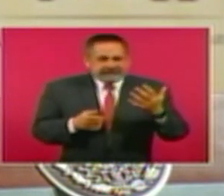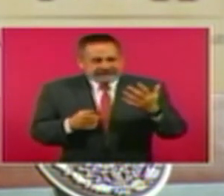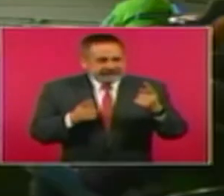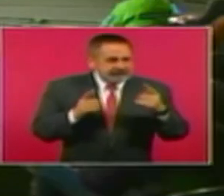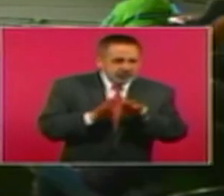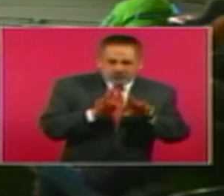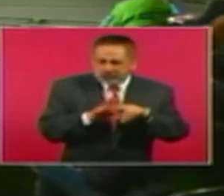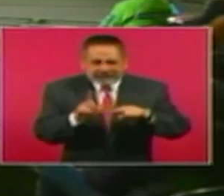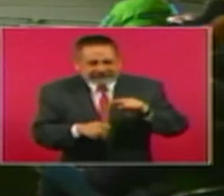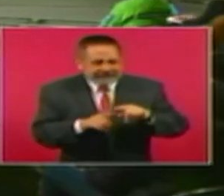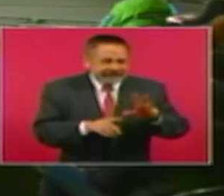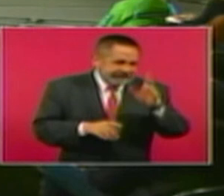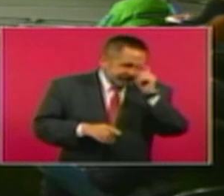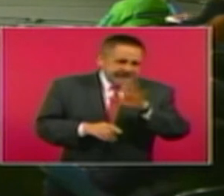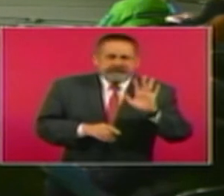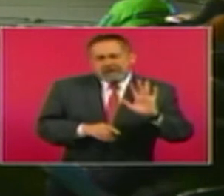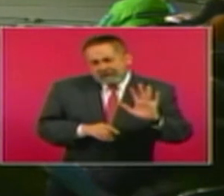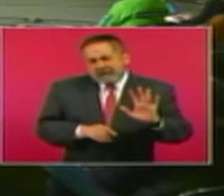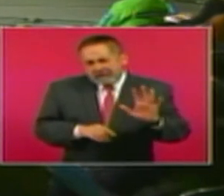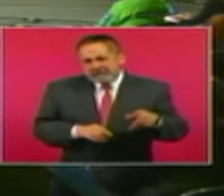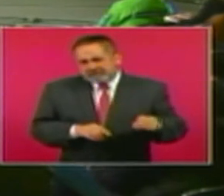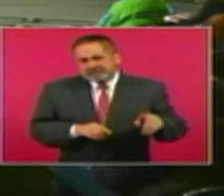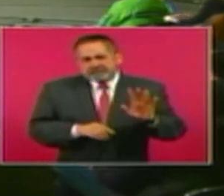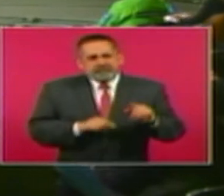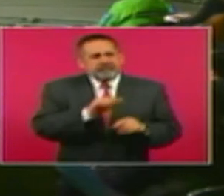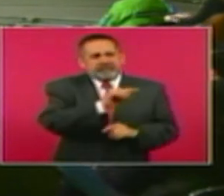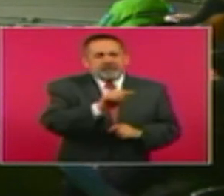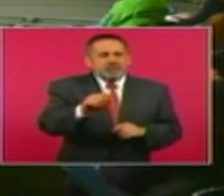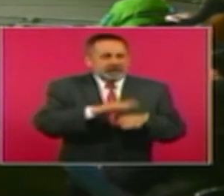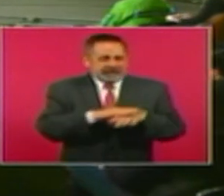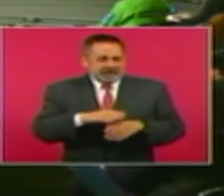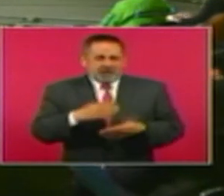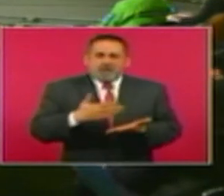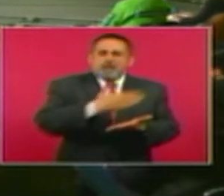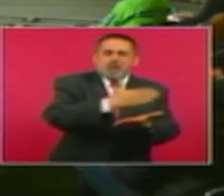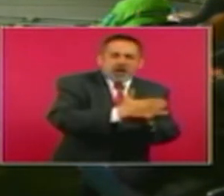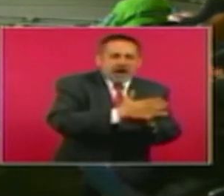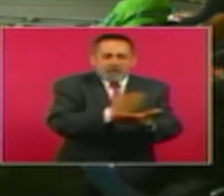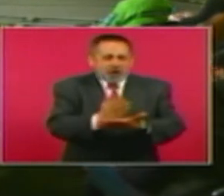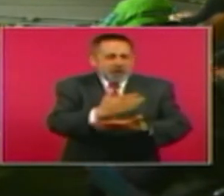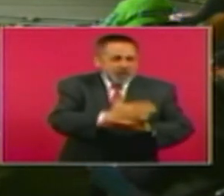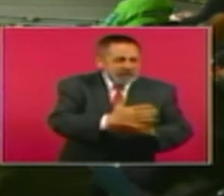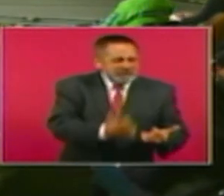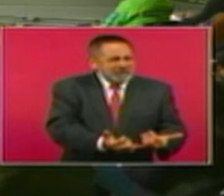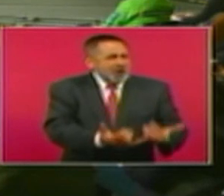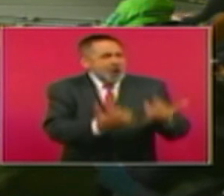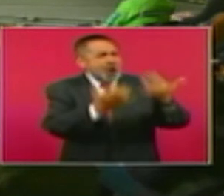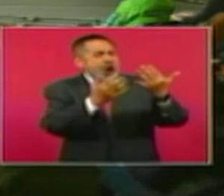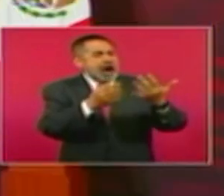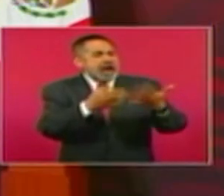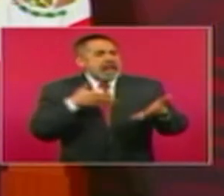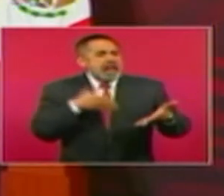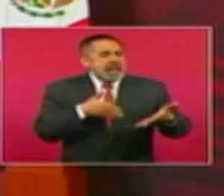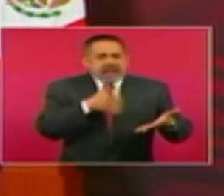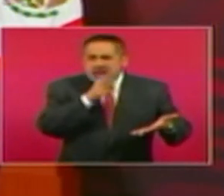hecho esa nación, o si lo van a procesar por también la serie de delitos que desde México le están imputando en el caso particular de